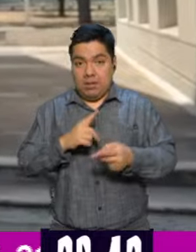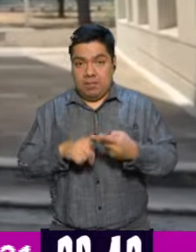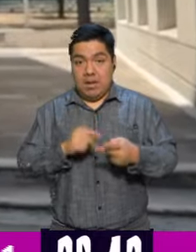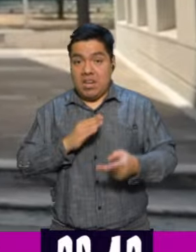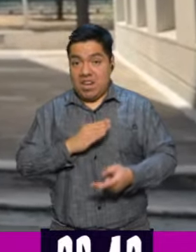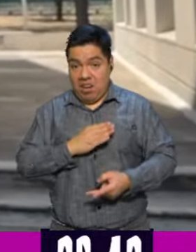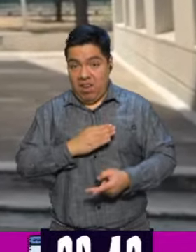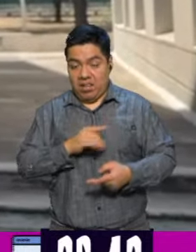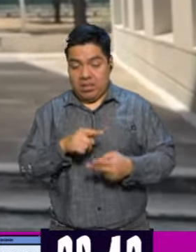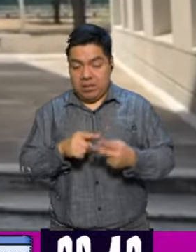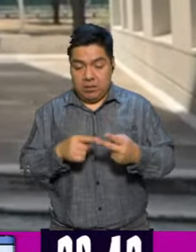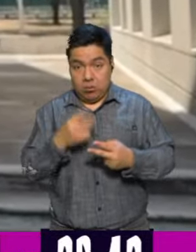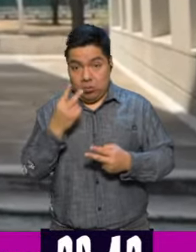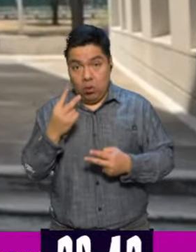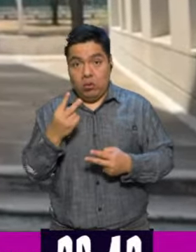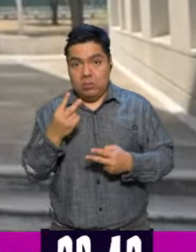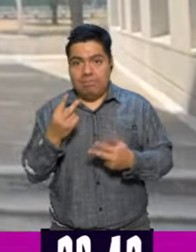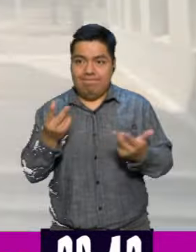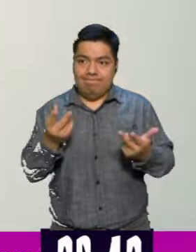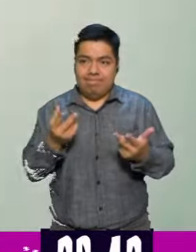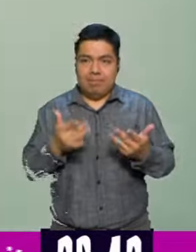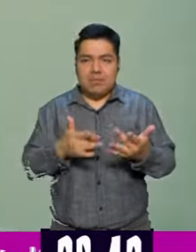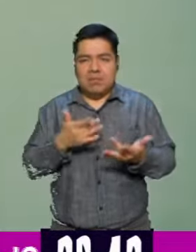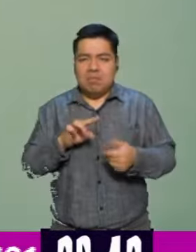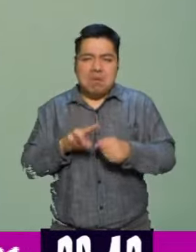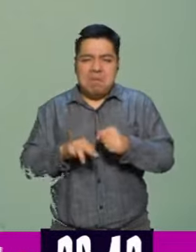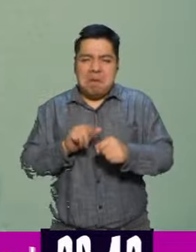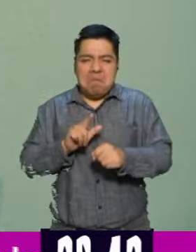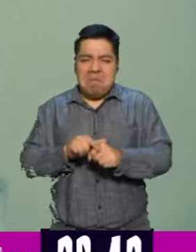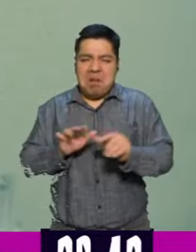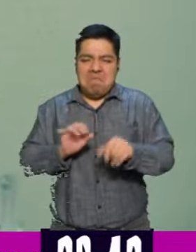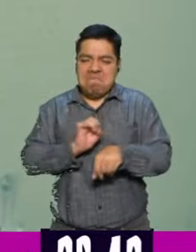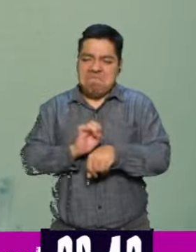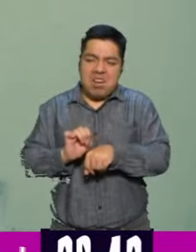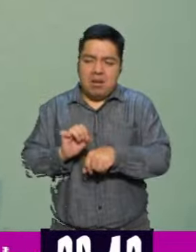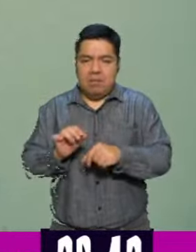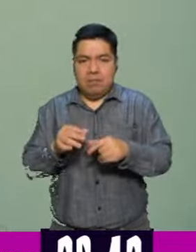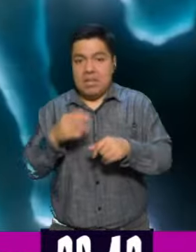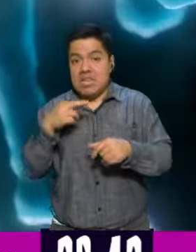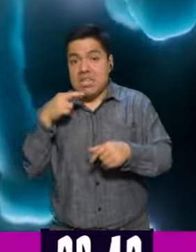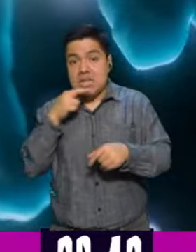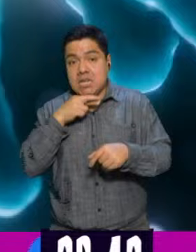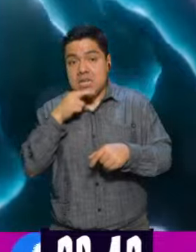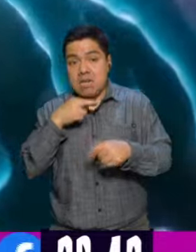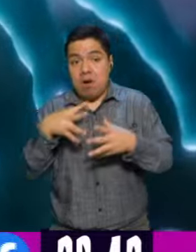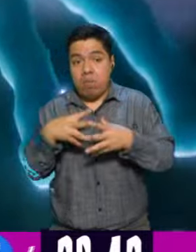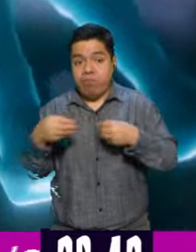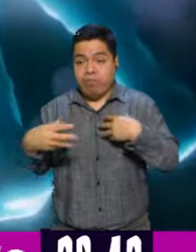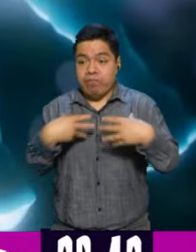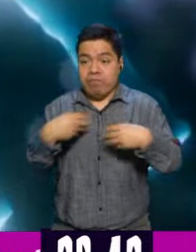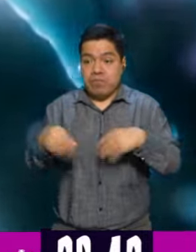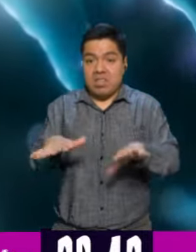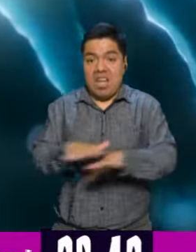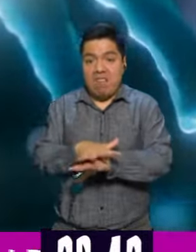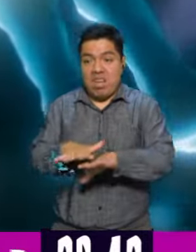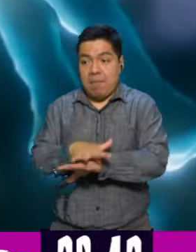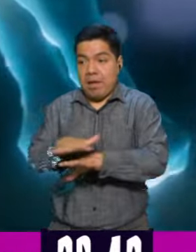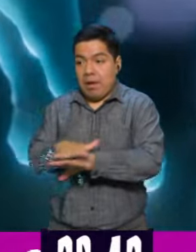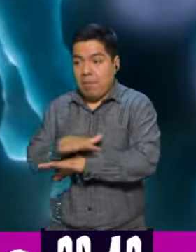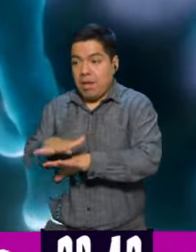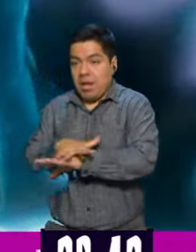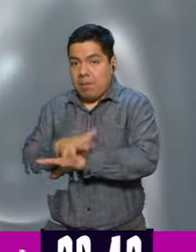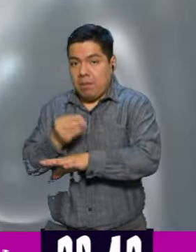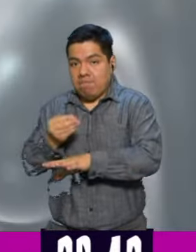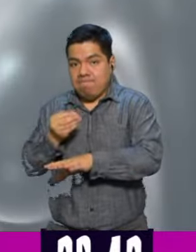bacterias son organismos muy sencillos y entonces mutan muy fácilmente. ¿Qué quiere decir mutar? Quiere decir que